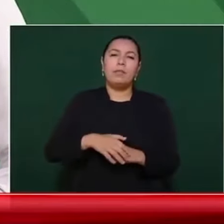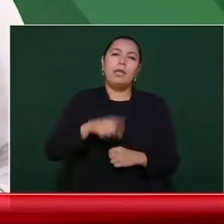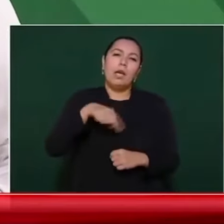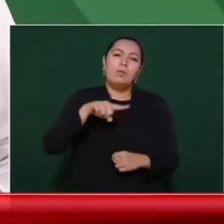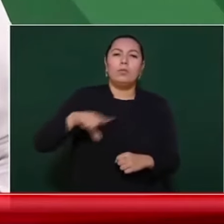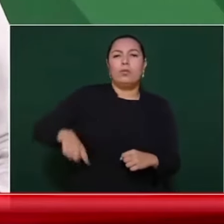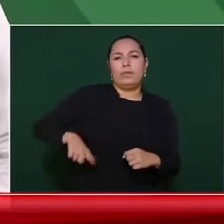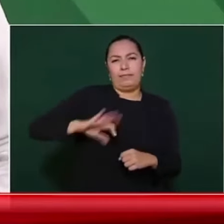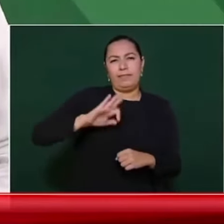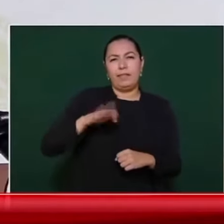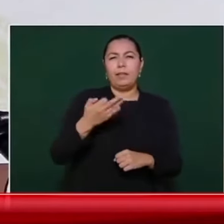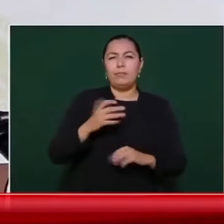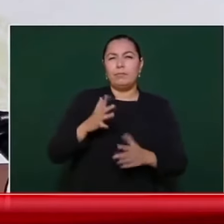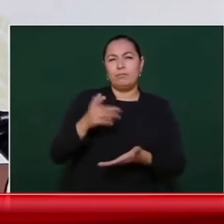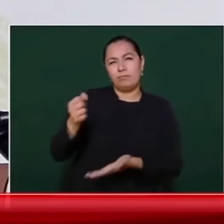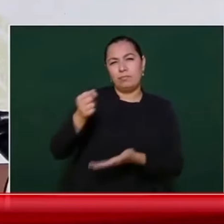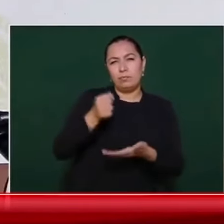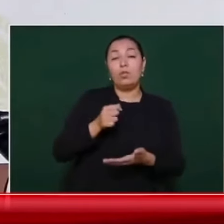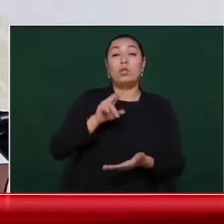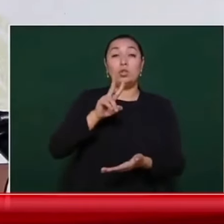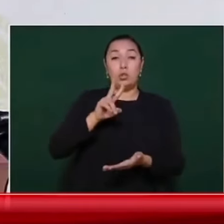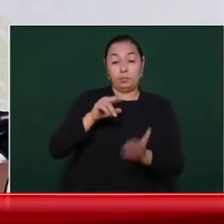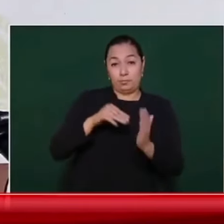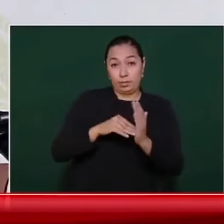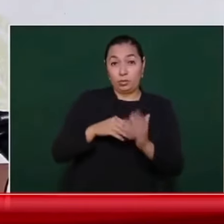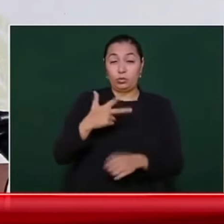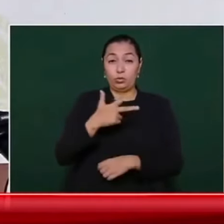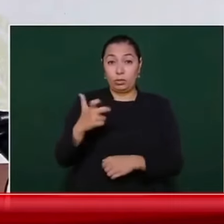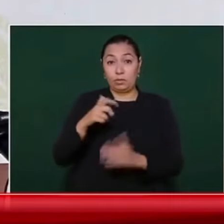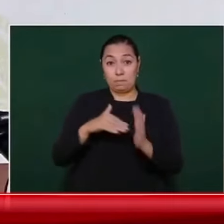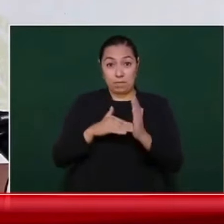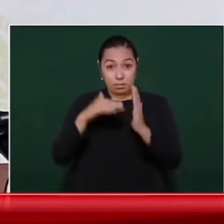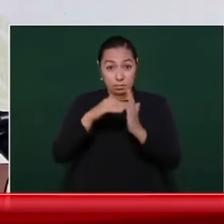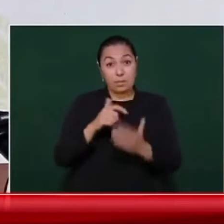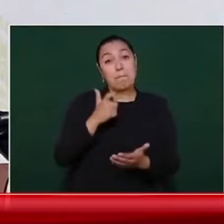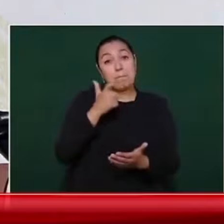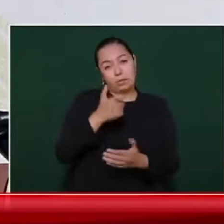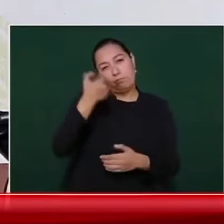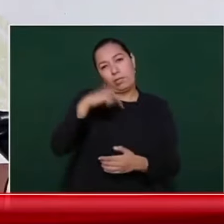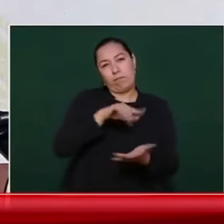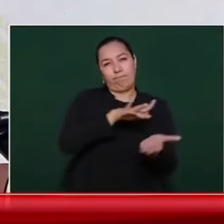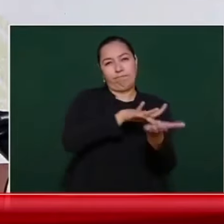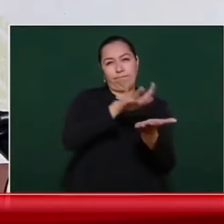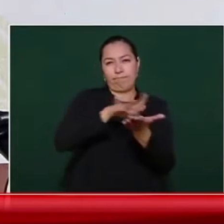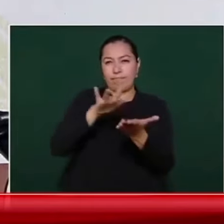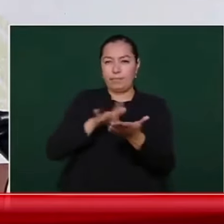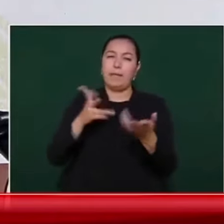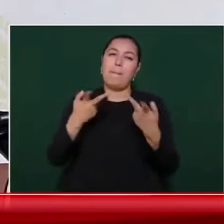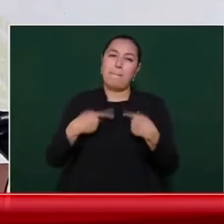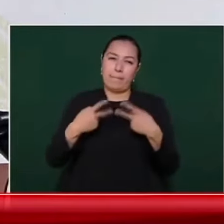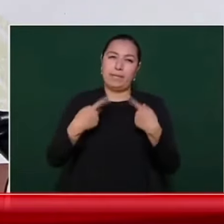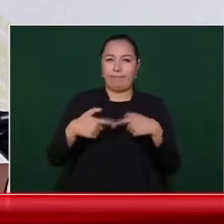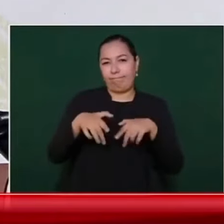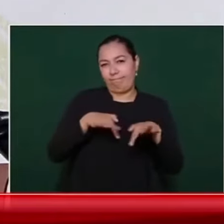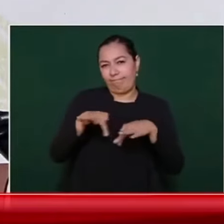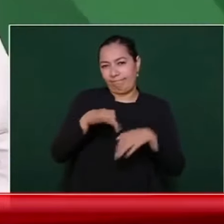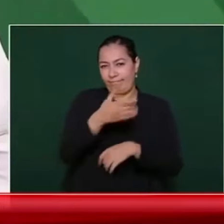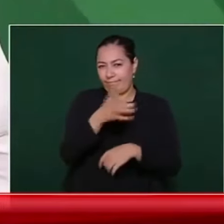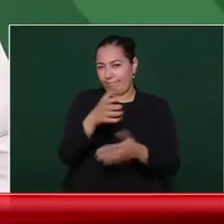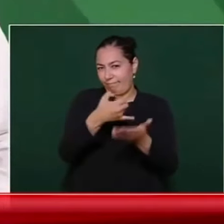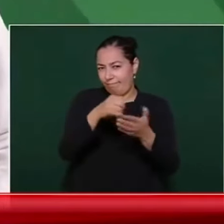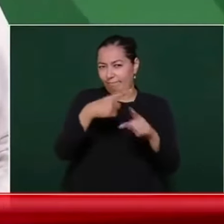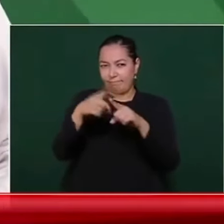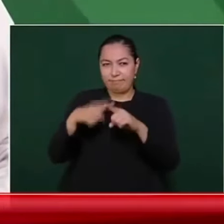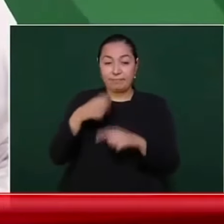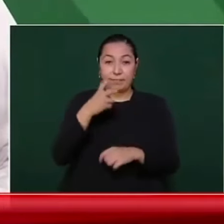2 mil 800 millones de pesos para apoyar a los productores 2021 fue un año que el mercado se